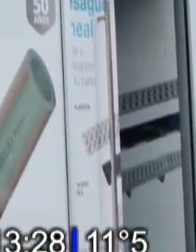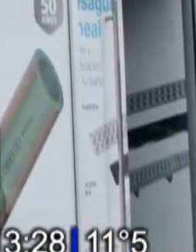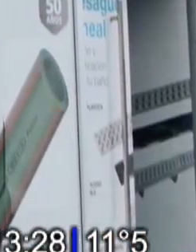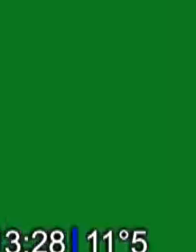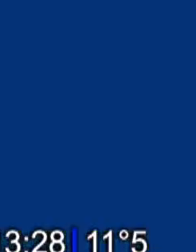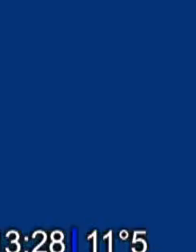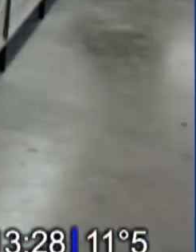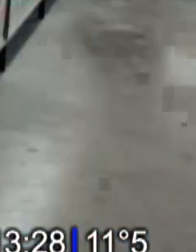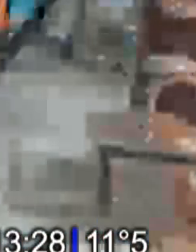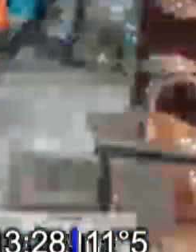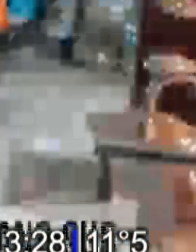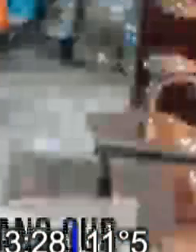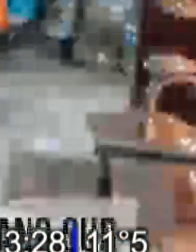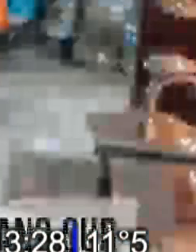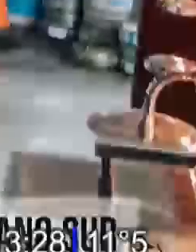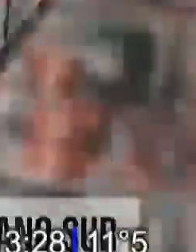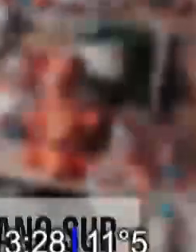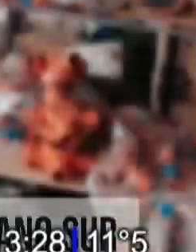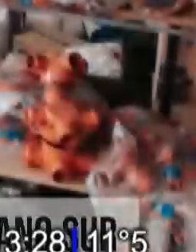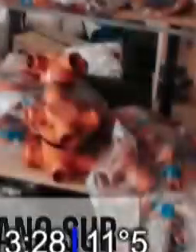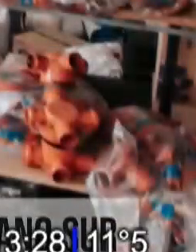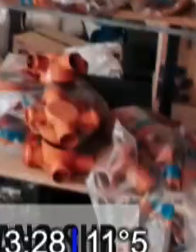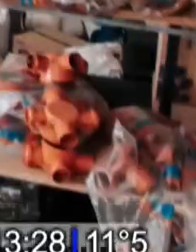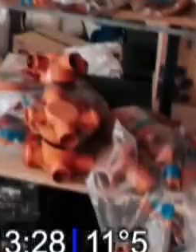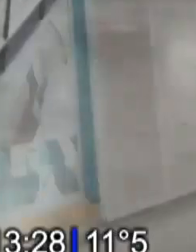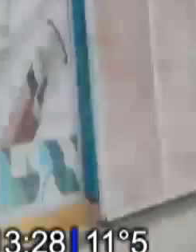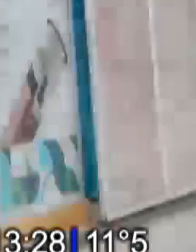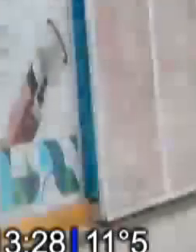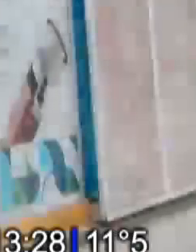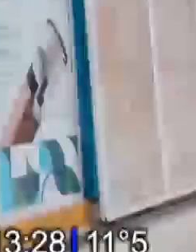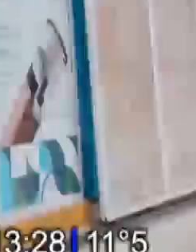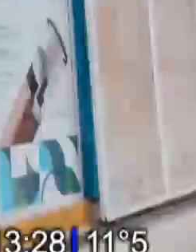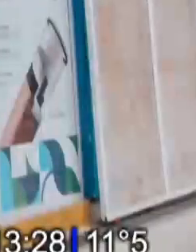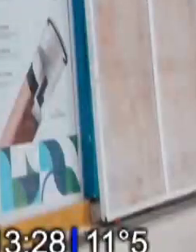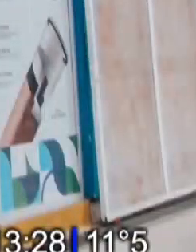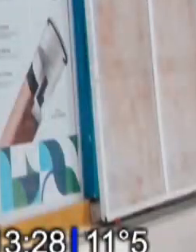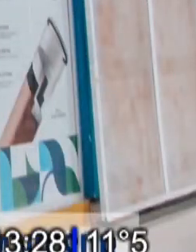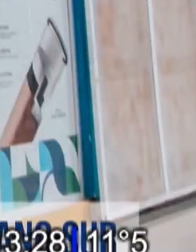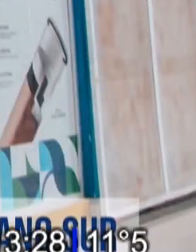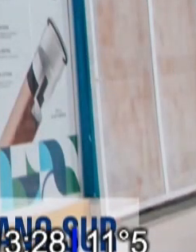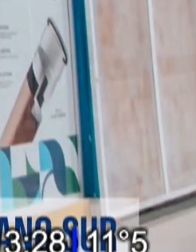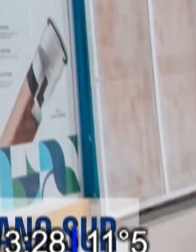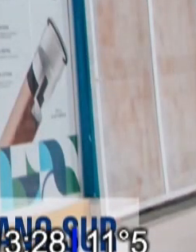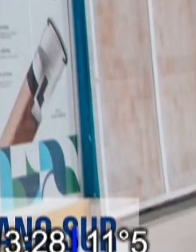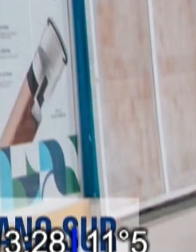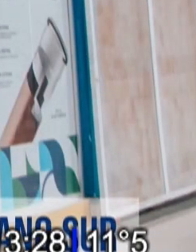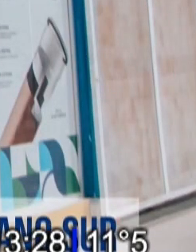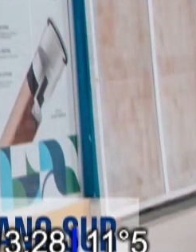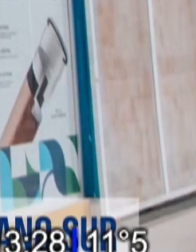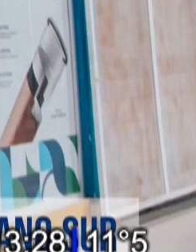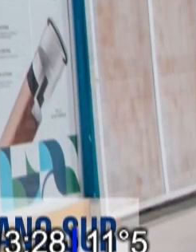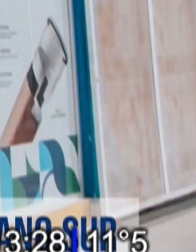Caño Sur. Descubrí la mayor ferretería sanitaria de San Luis, Ruta 3 y Salvador Segado. Y seguinos en las